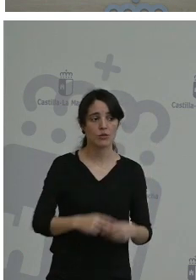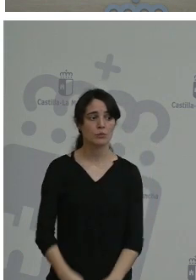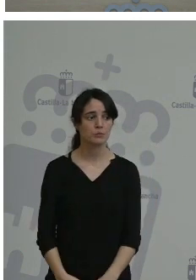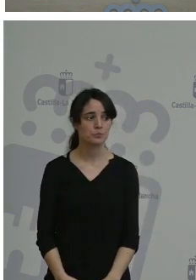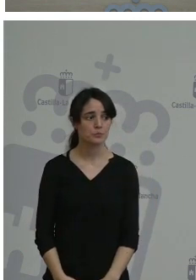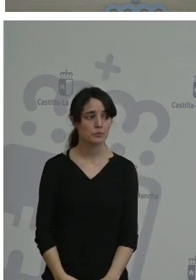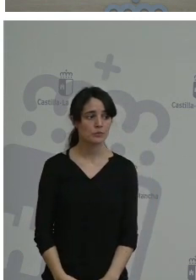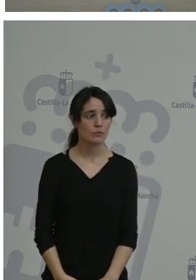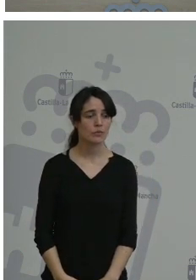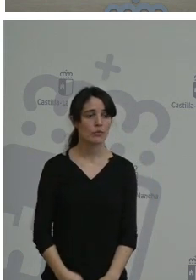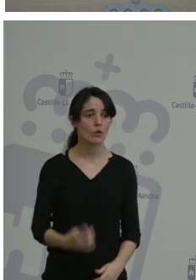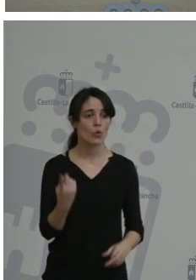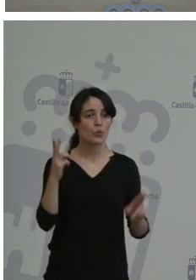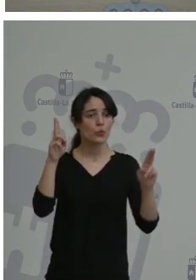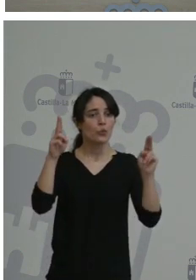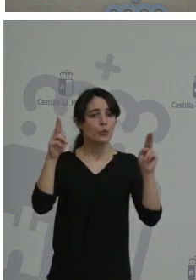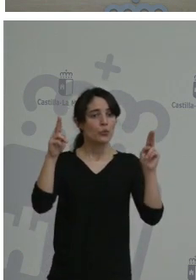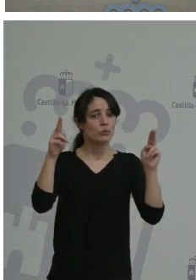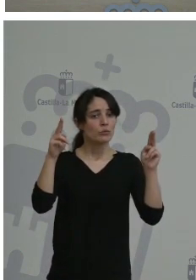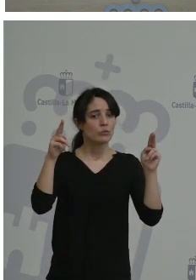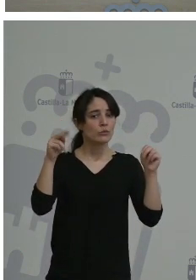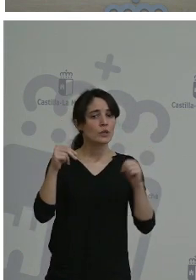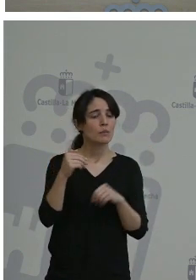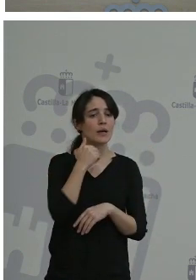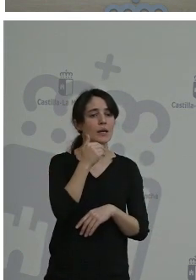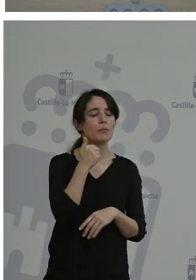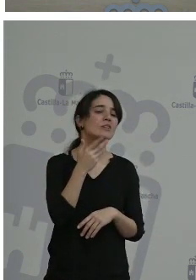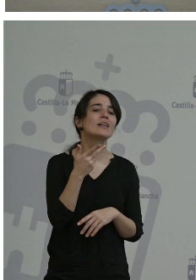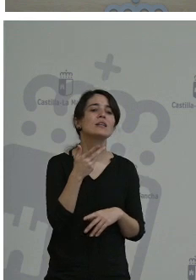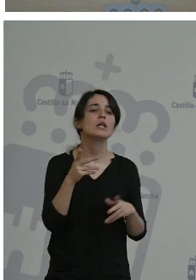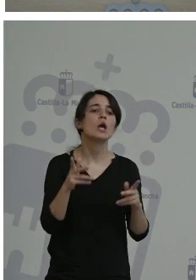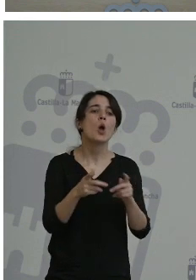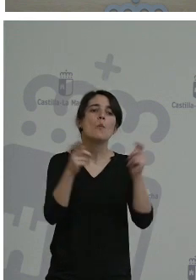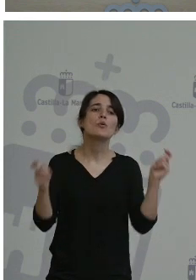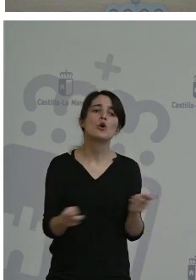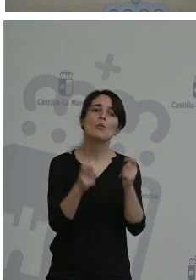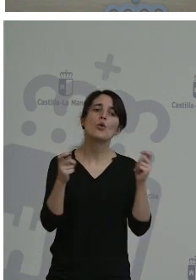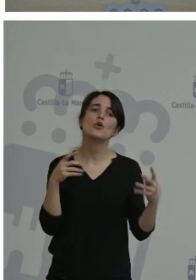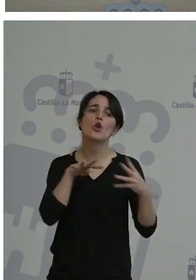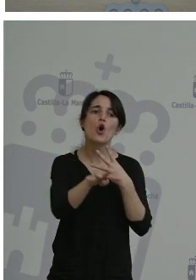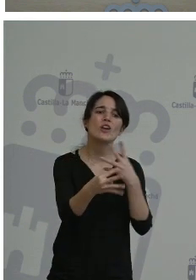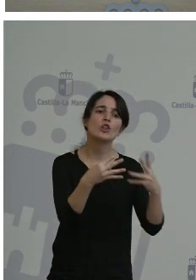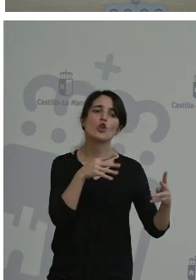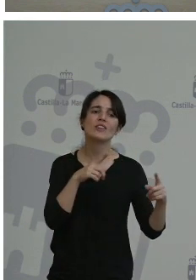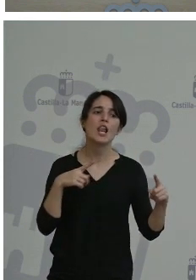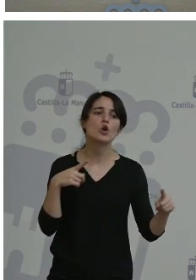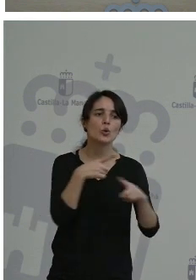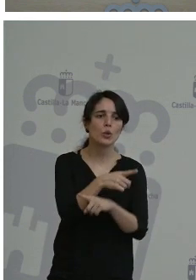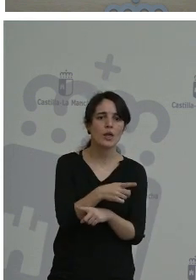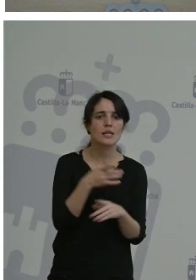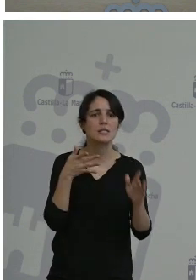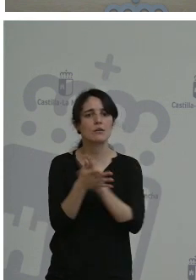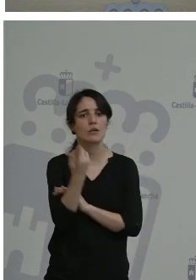Una de las cuestiones es la promoción horizontal cruzada, es decir, la posibilidad de pasar de ser personal